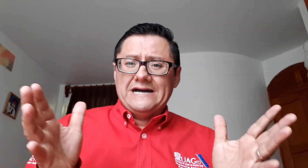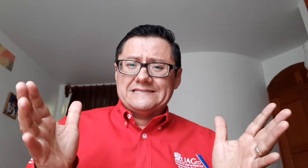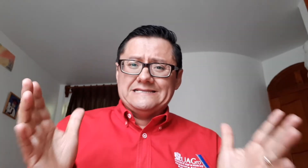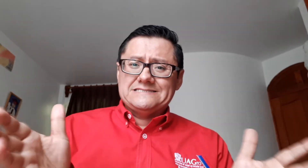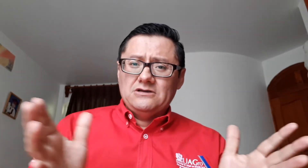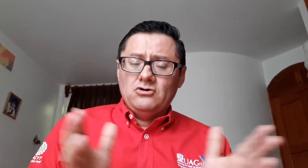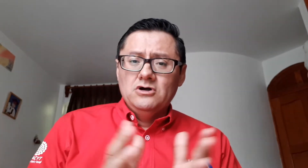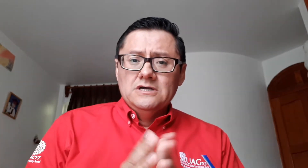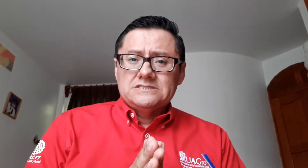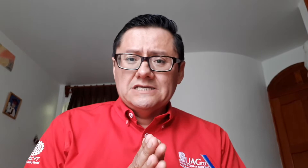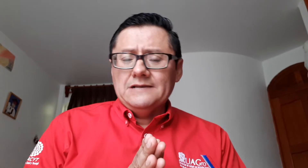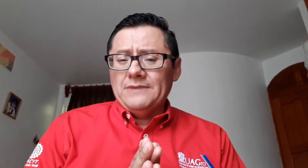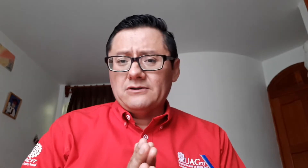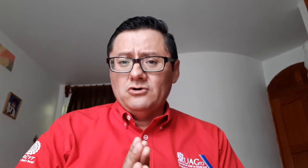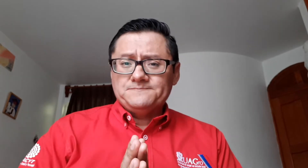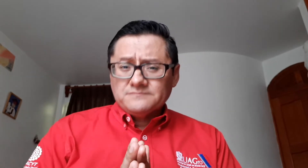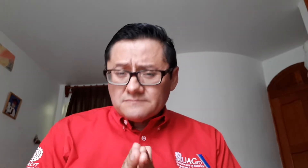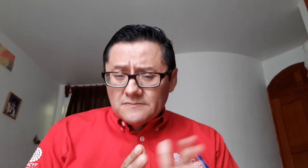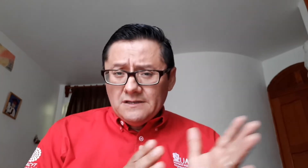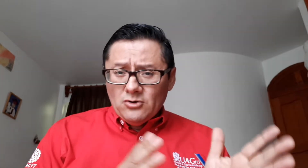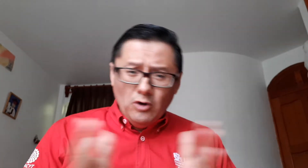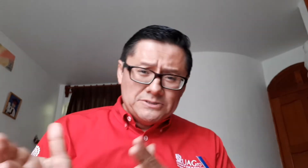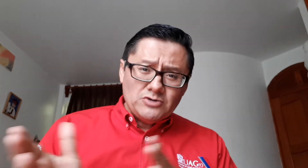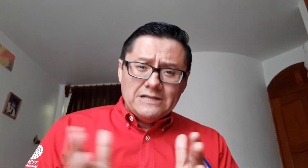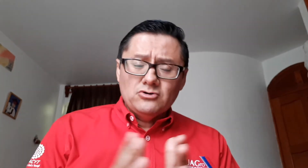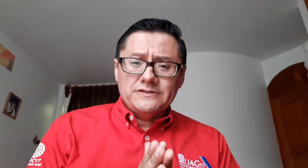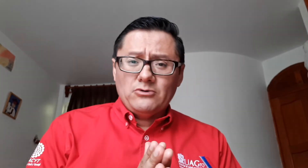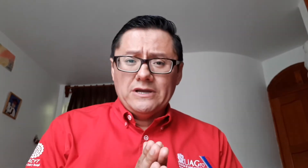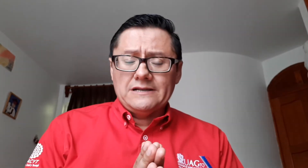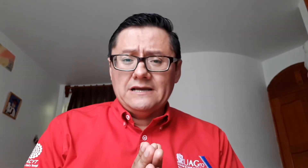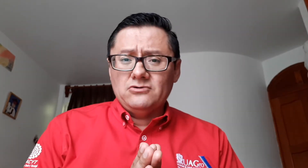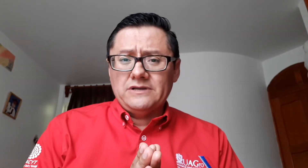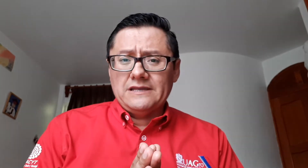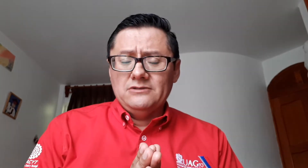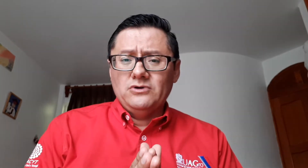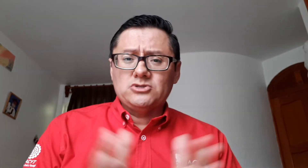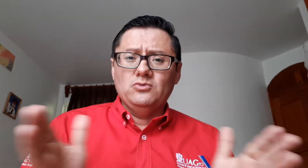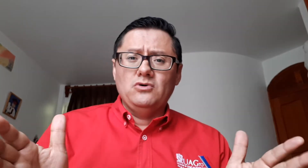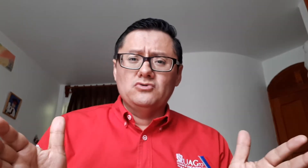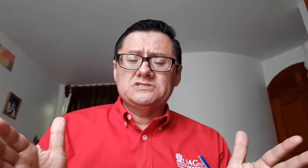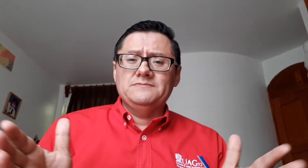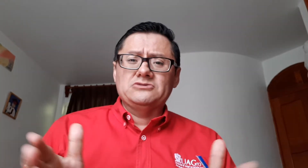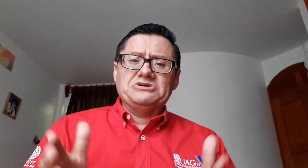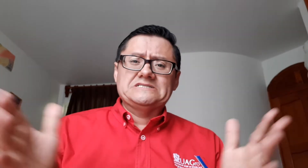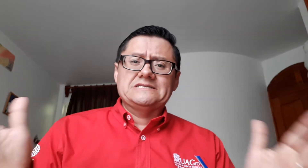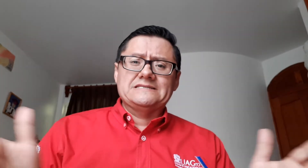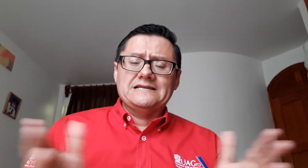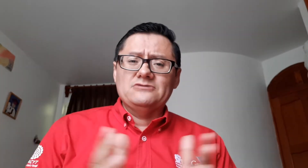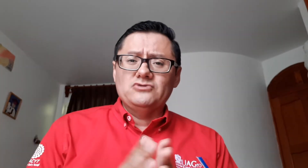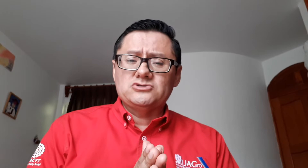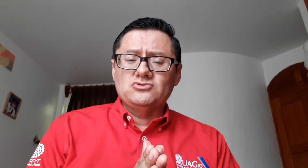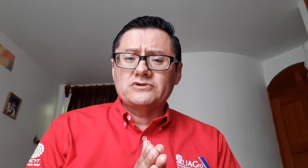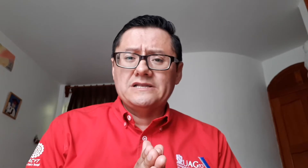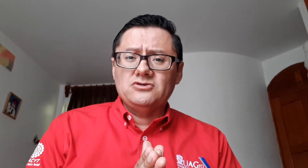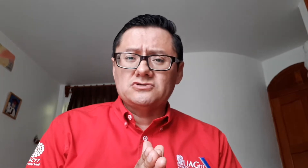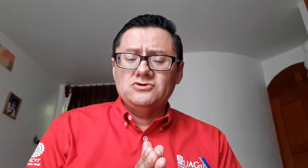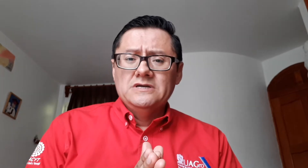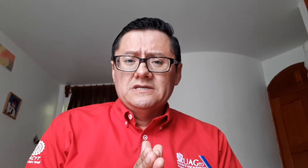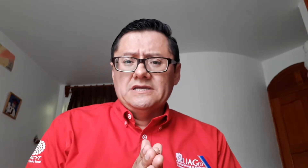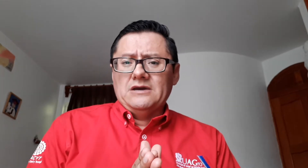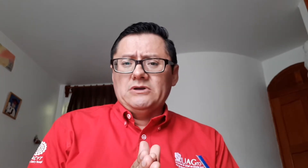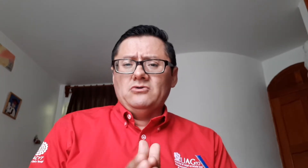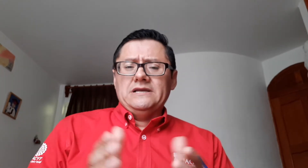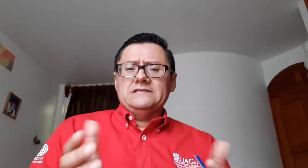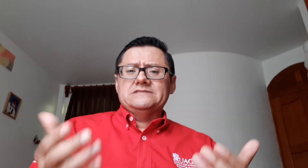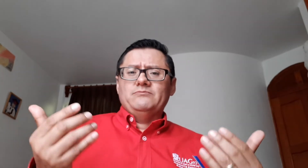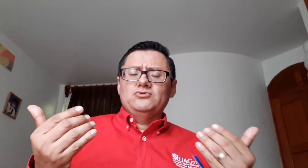evento artístico. Sin embargo, López Obrador dejó en claro que él nunca tuvo conocimiento de que se tratara de un asunto religioso